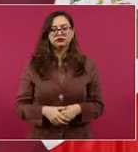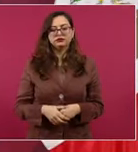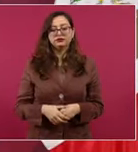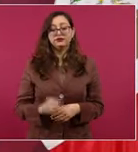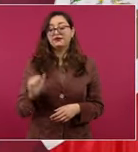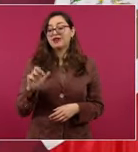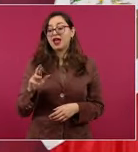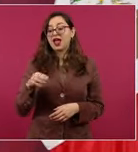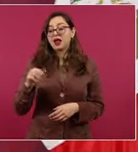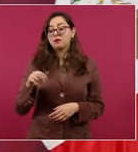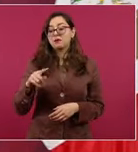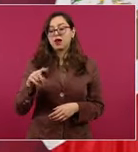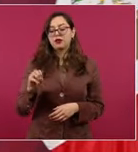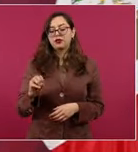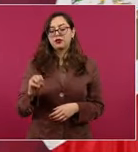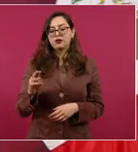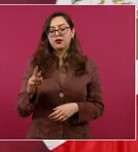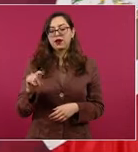Armando Bartra,